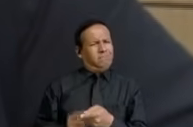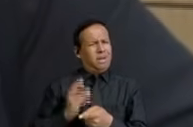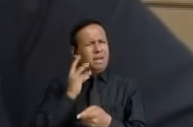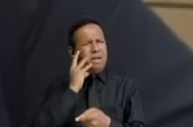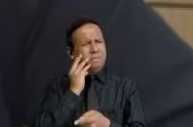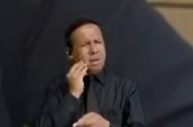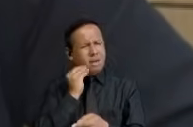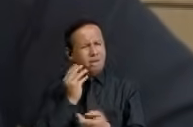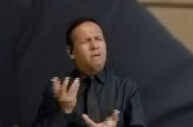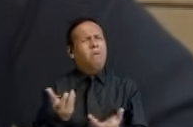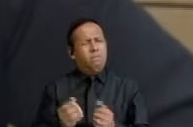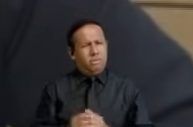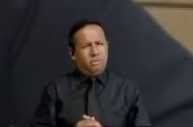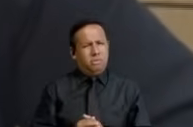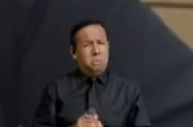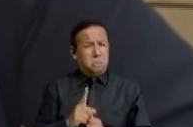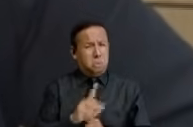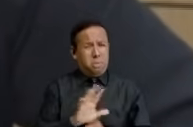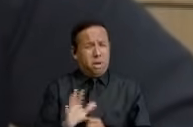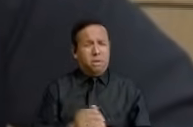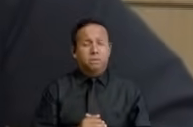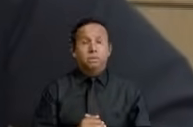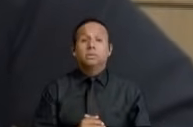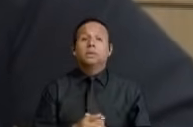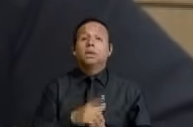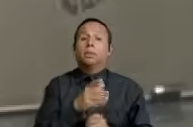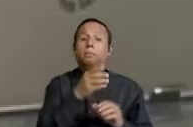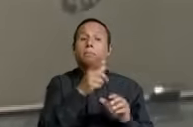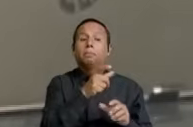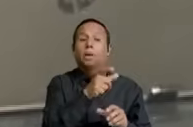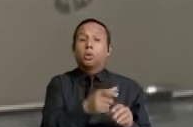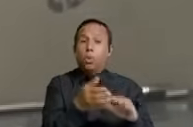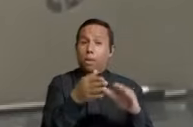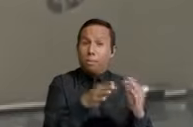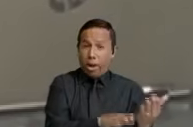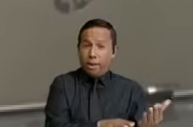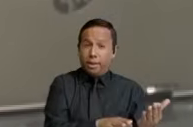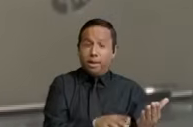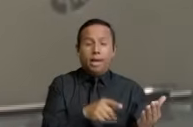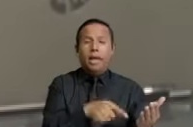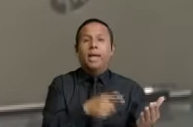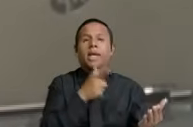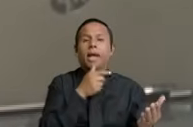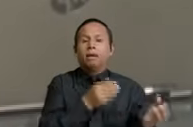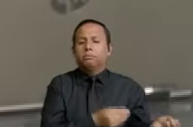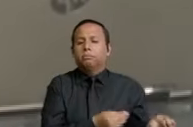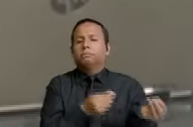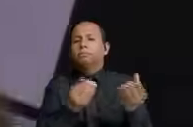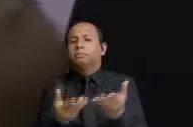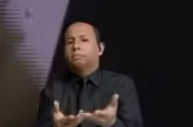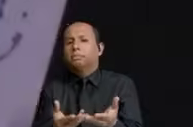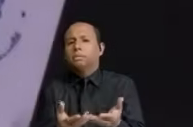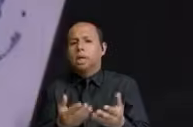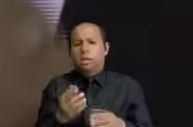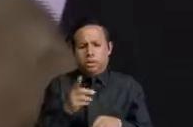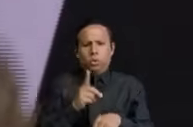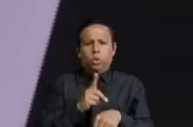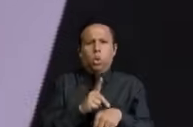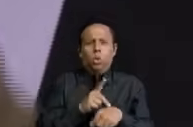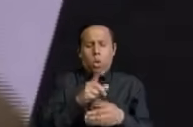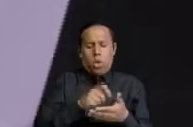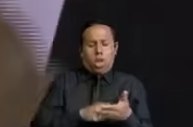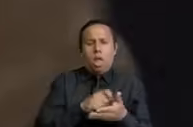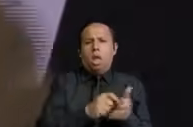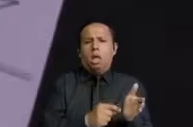legista además señala que quien entregó el cuerpo de la fallecida a pesar de firmar como médico legista tenía una formación totalmente